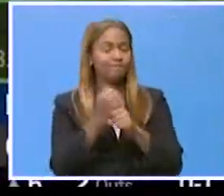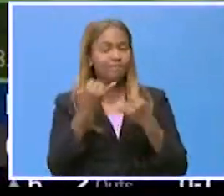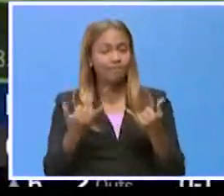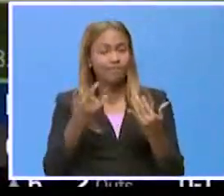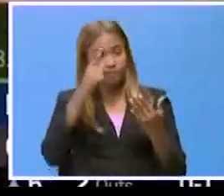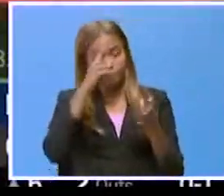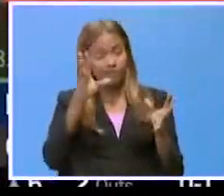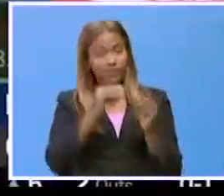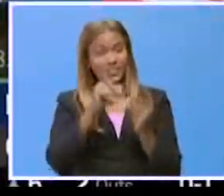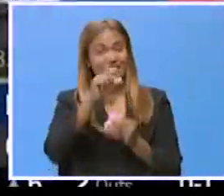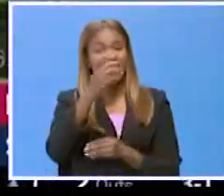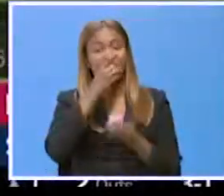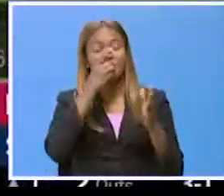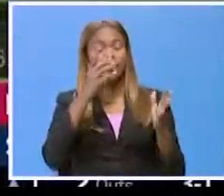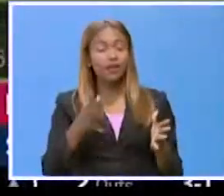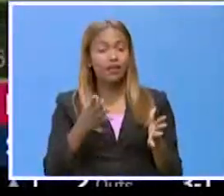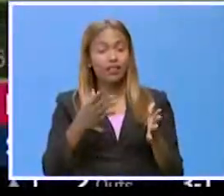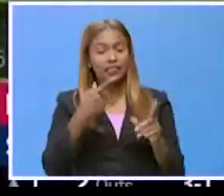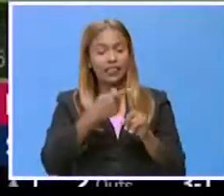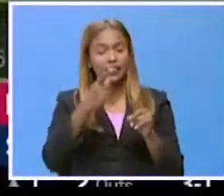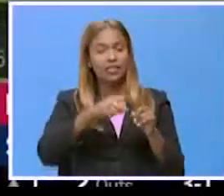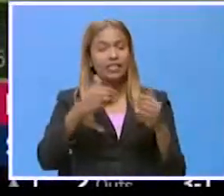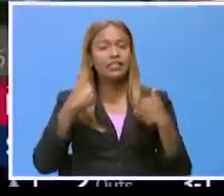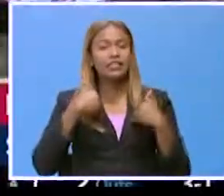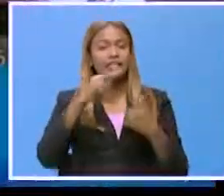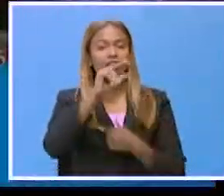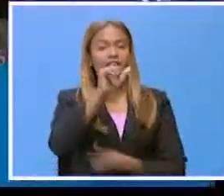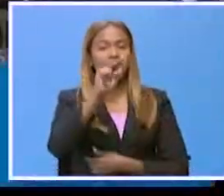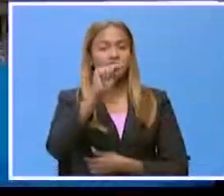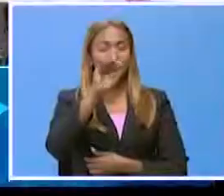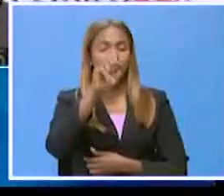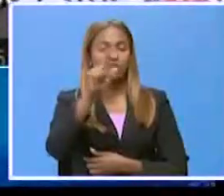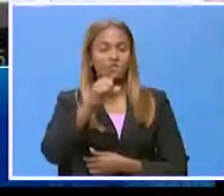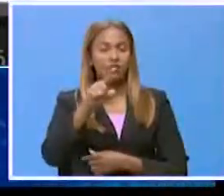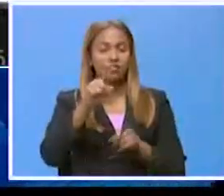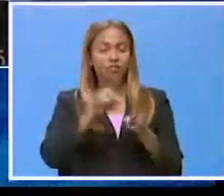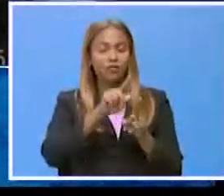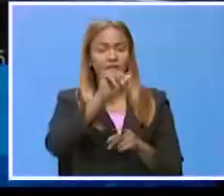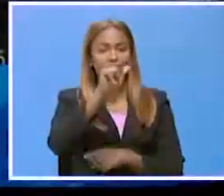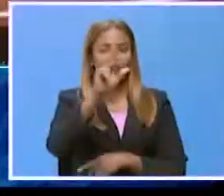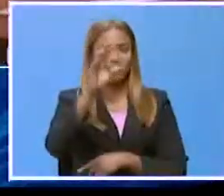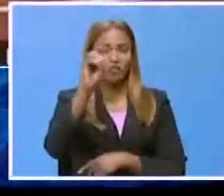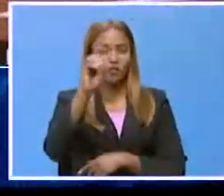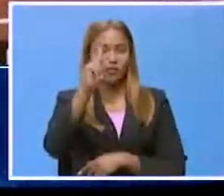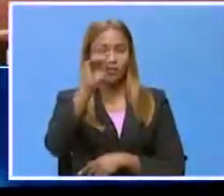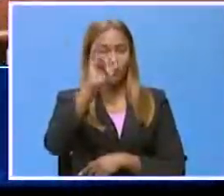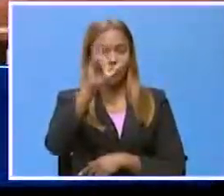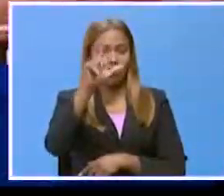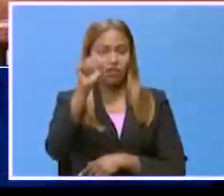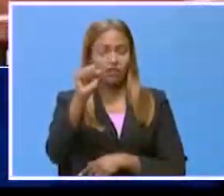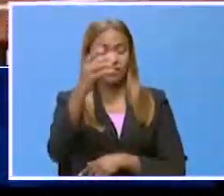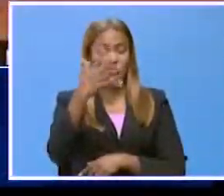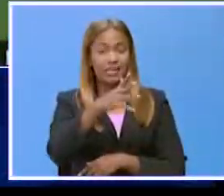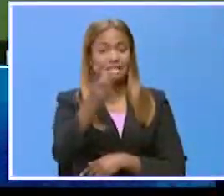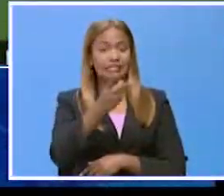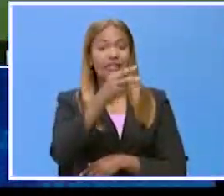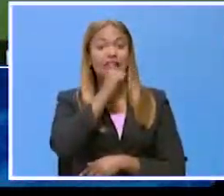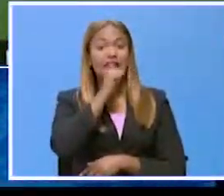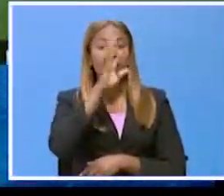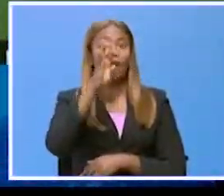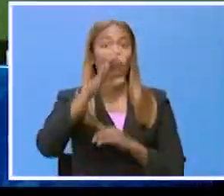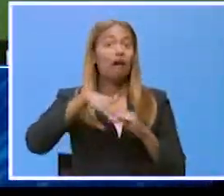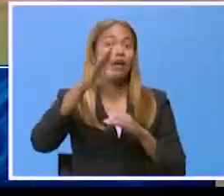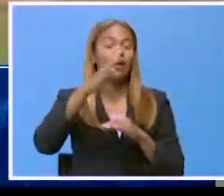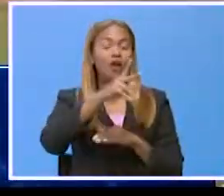alrededor de 100 dominicanos entre los que se destacan nelson cruz albert pujols ambos superan ya los 40 años de edad pujols